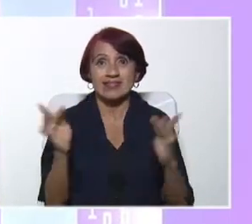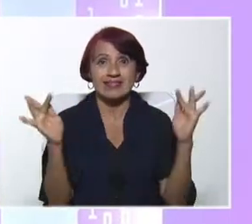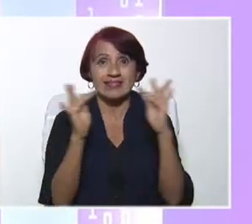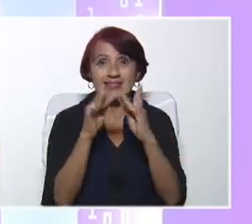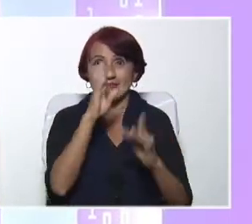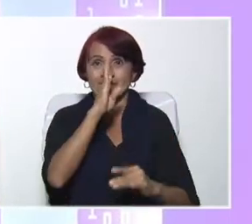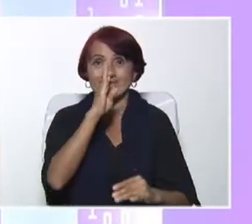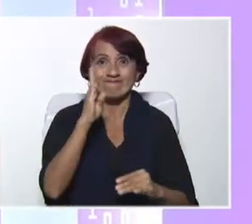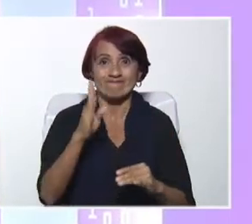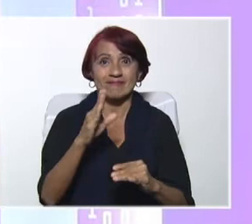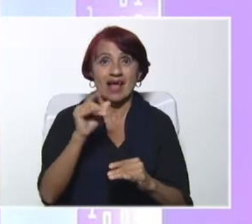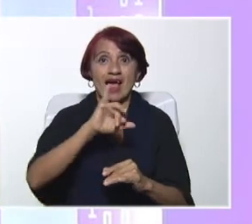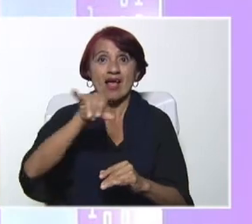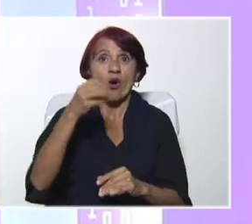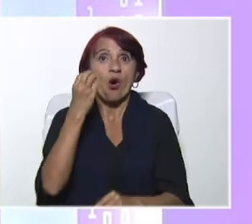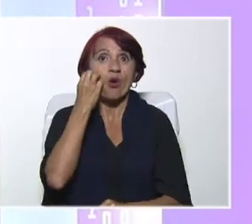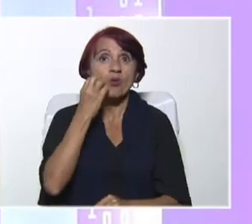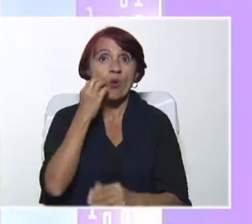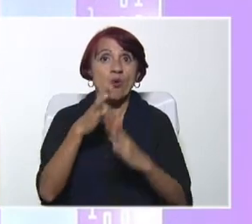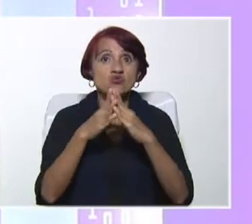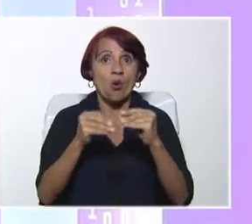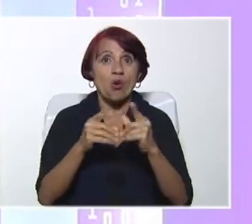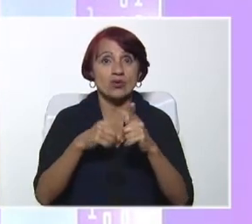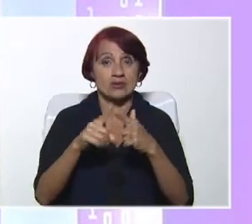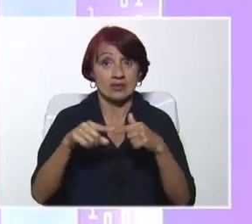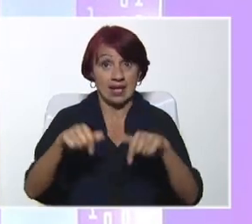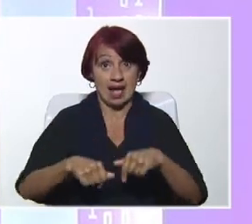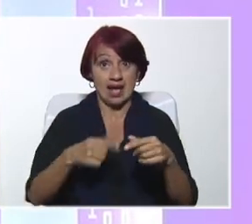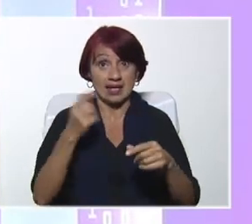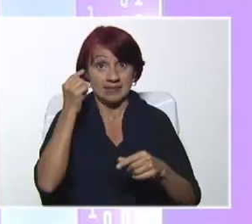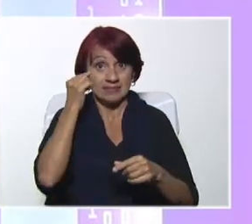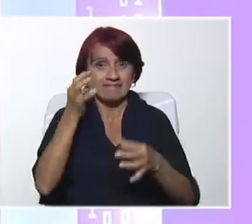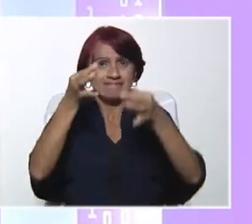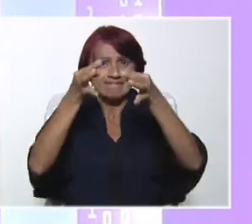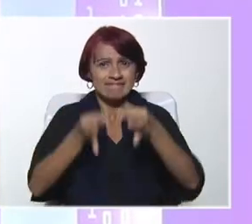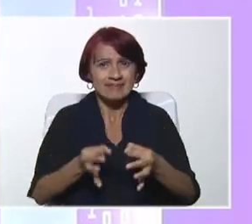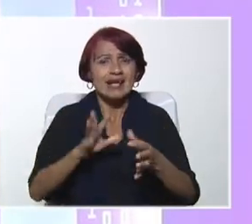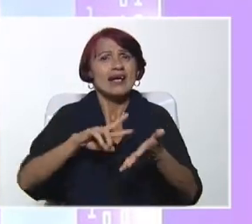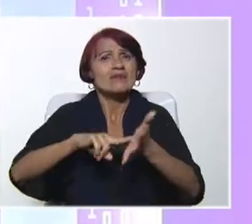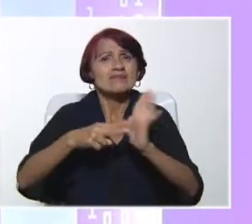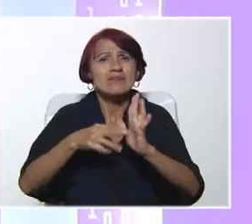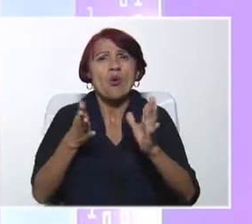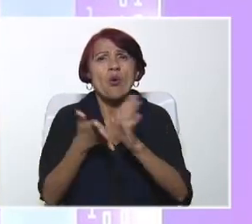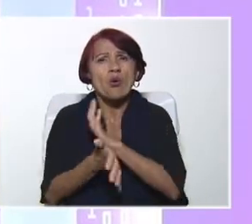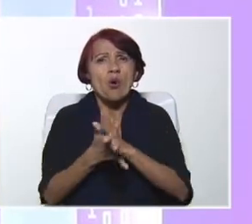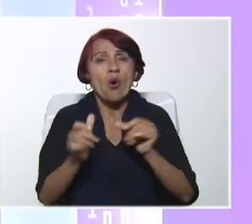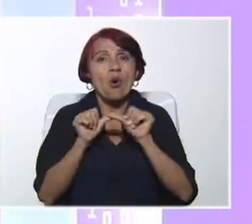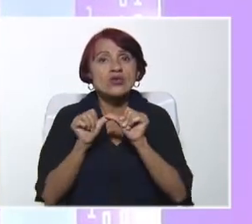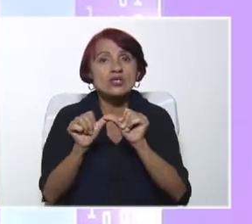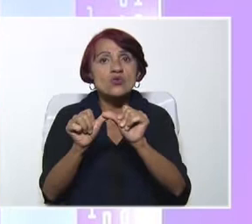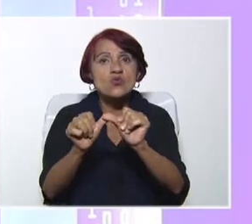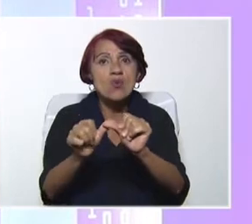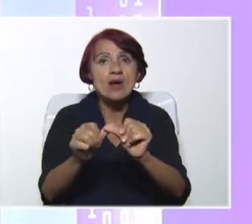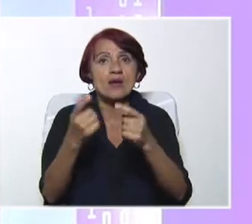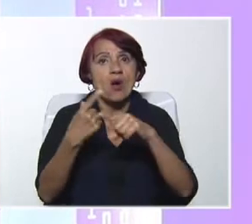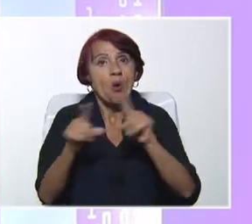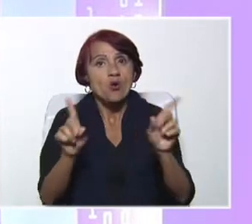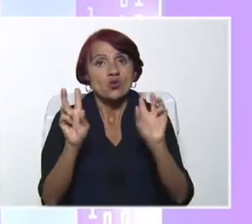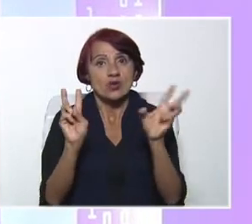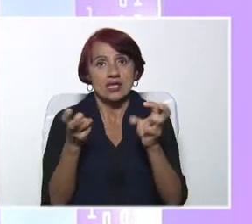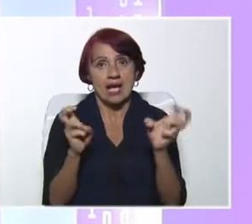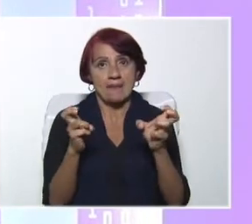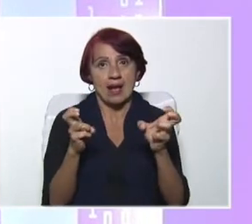poder conocer parte del equipo de producción que el día de hoy está garantizando que continuemos con el siguiente segmento.